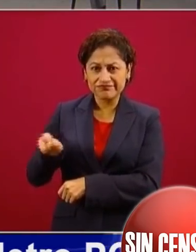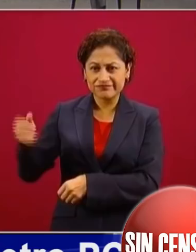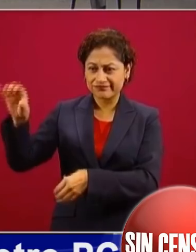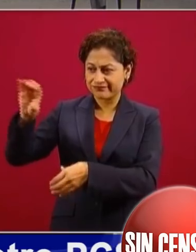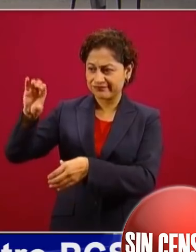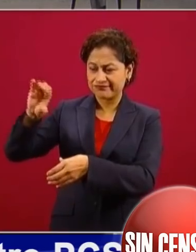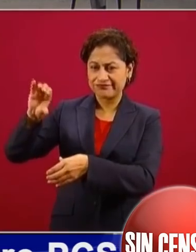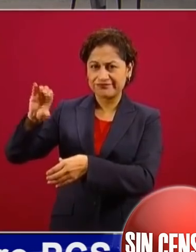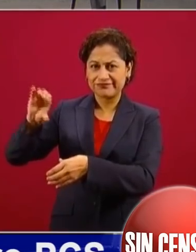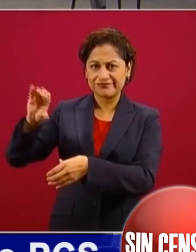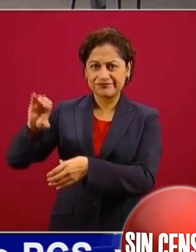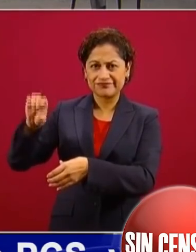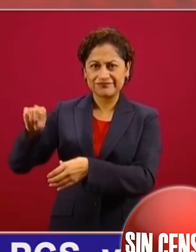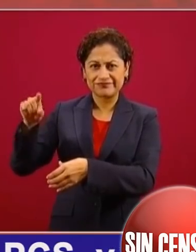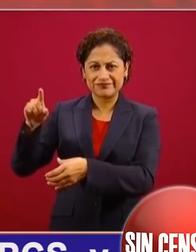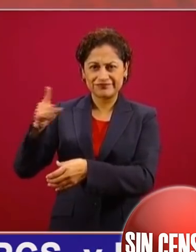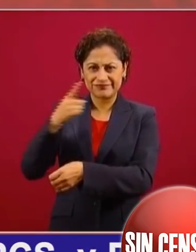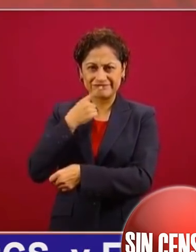Y el precio